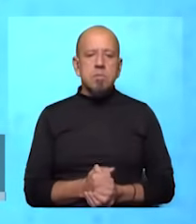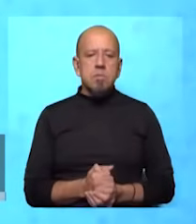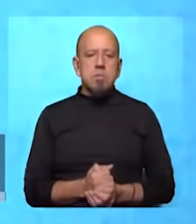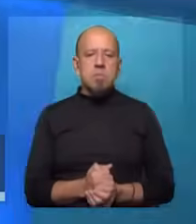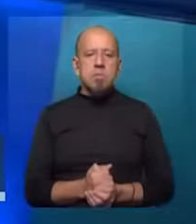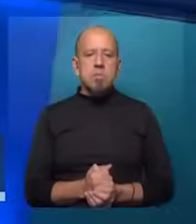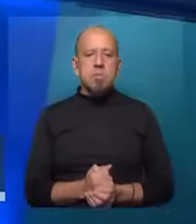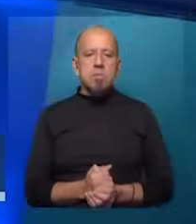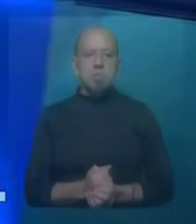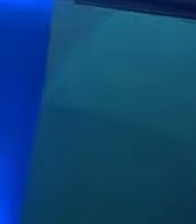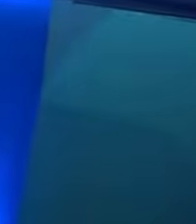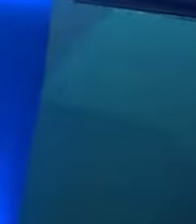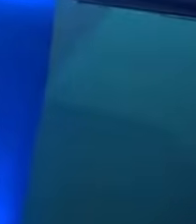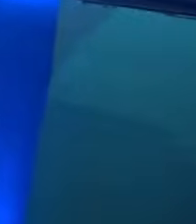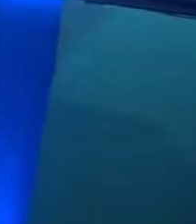TV